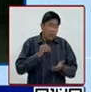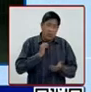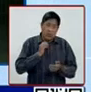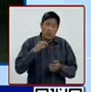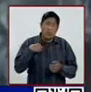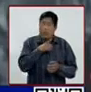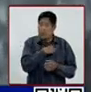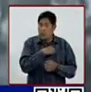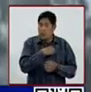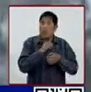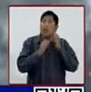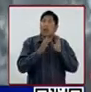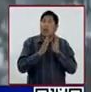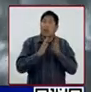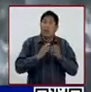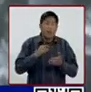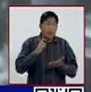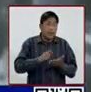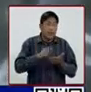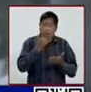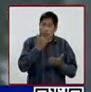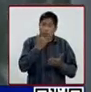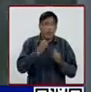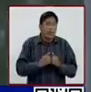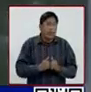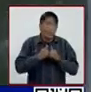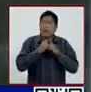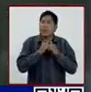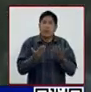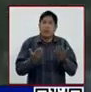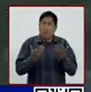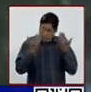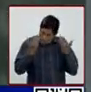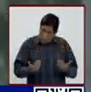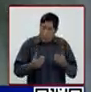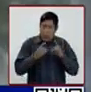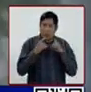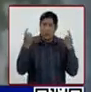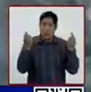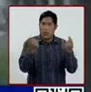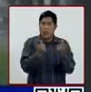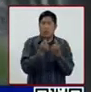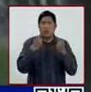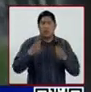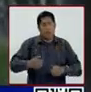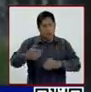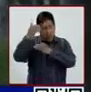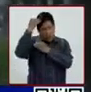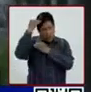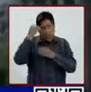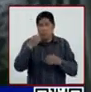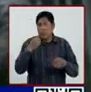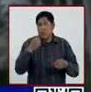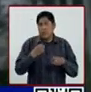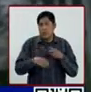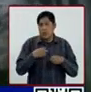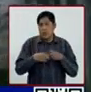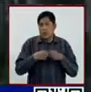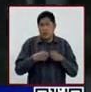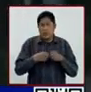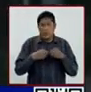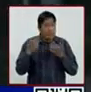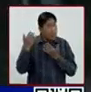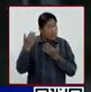móviles en vivo plasmándole el panorama de cómo se encuentra ahora el departamento de Santa Cruz en vista y de manera